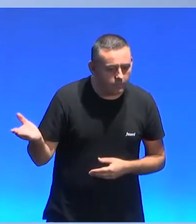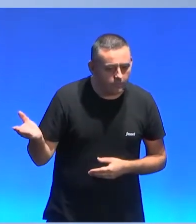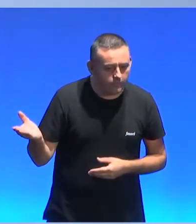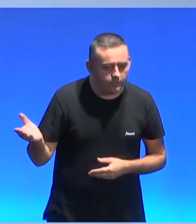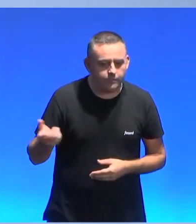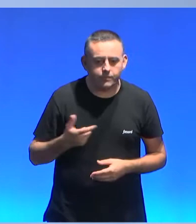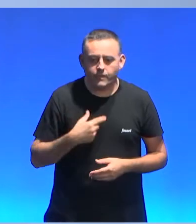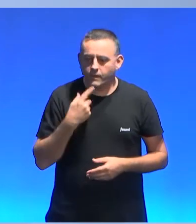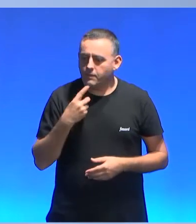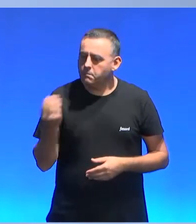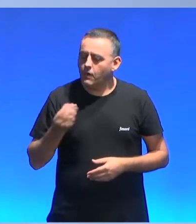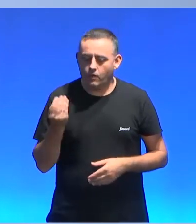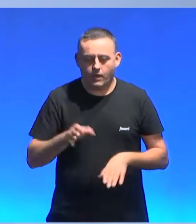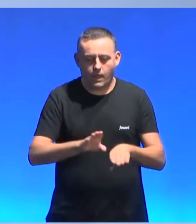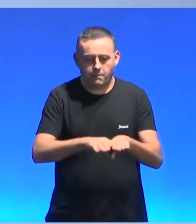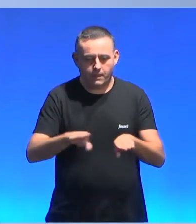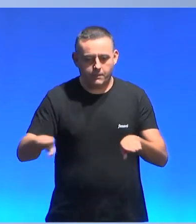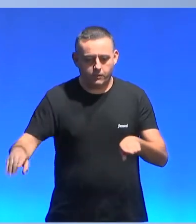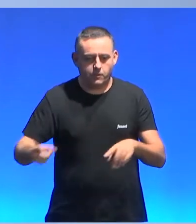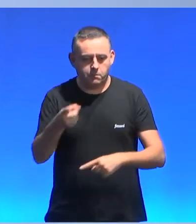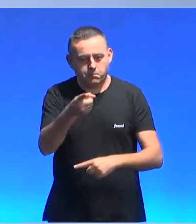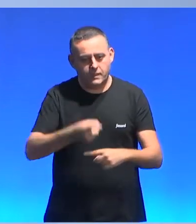mitad.